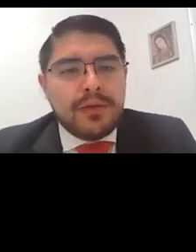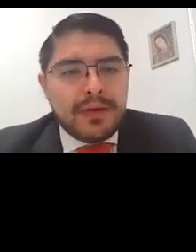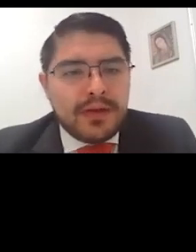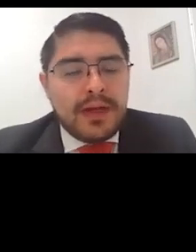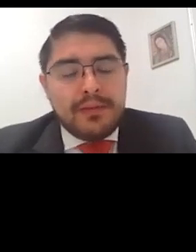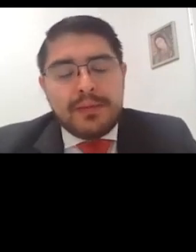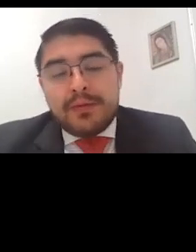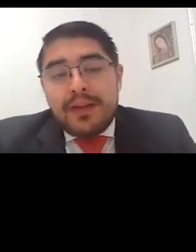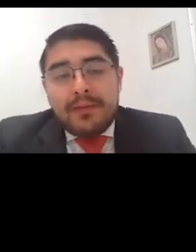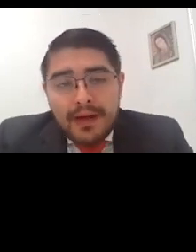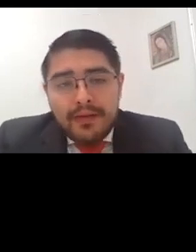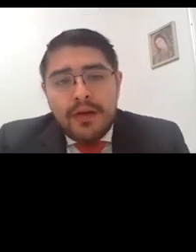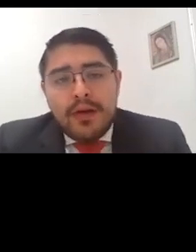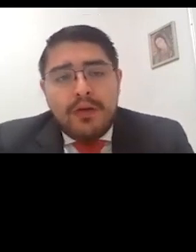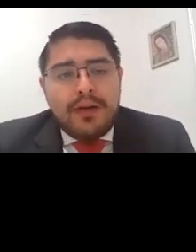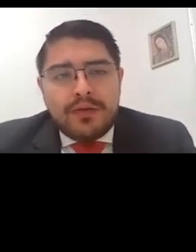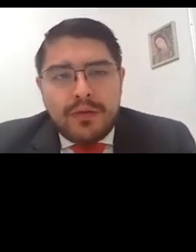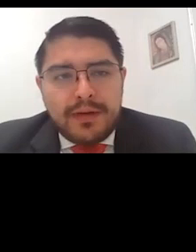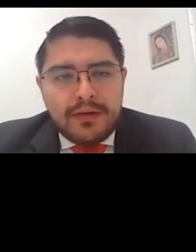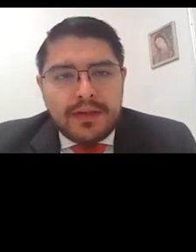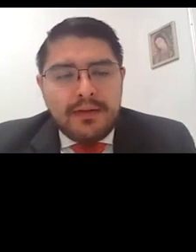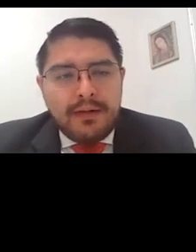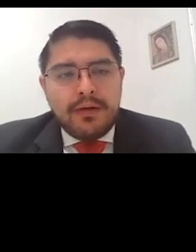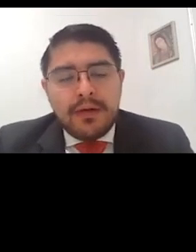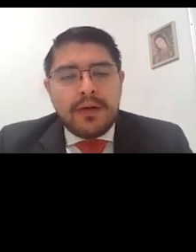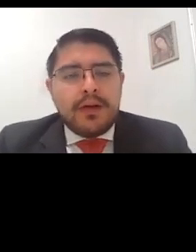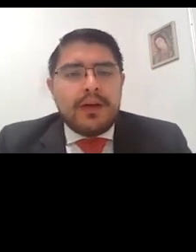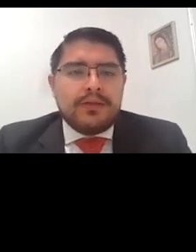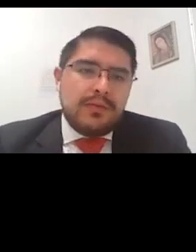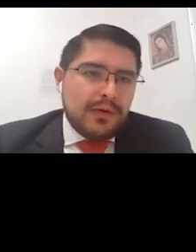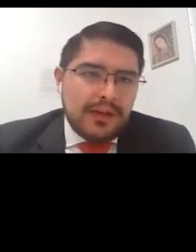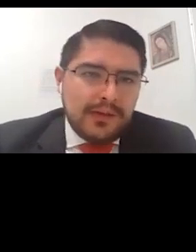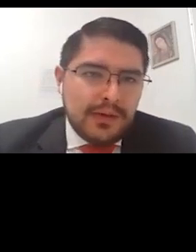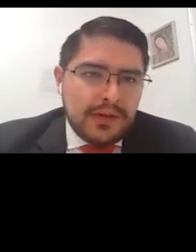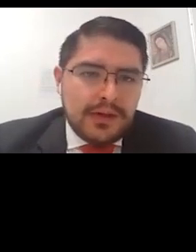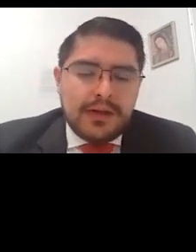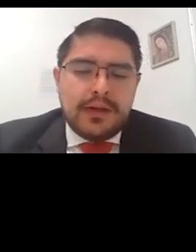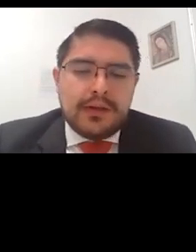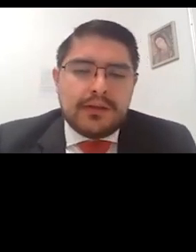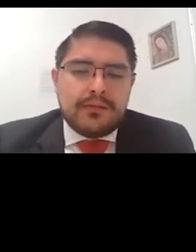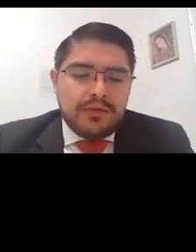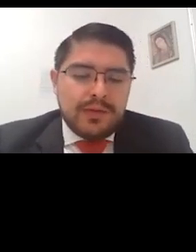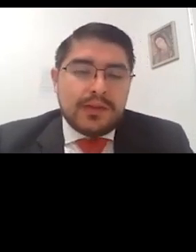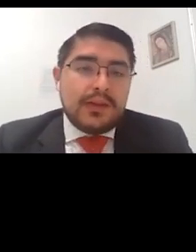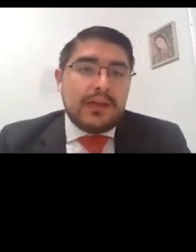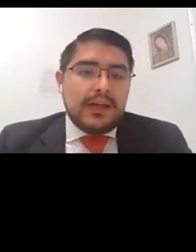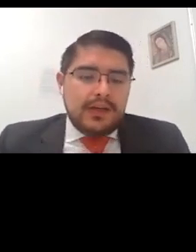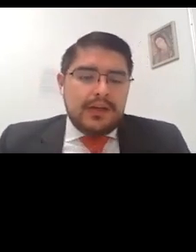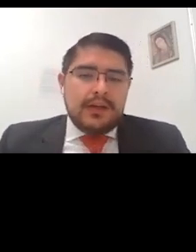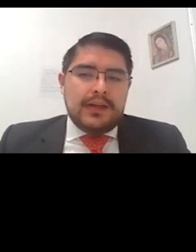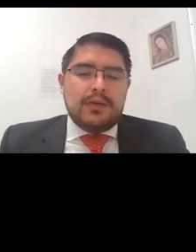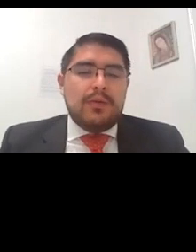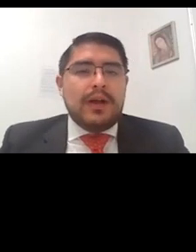peligro la propia seguridad del empleado o la de sus compañeros de trabajo. Esto es muy importante porque justamente se tiene